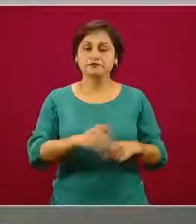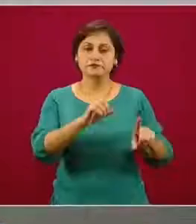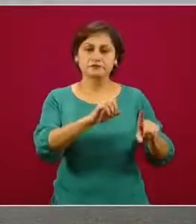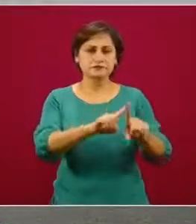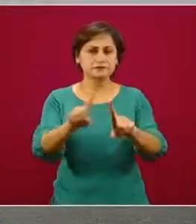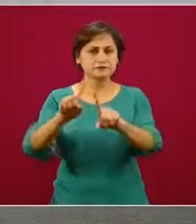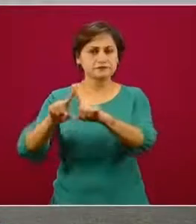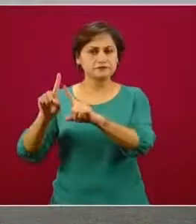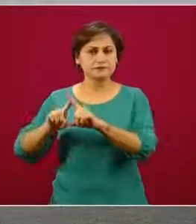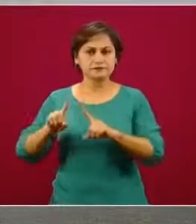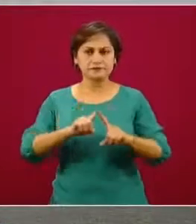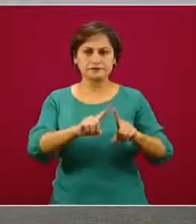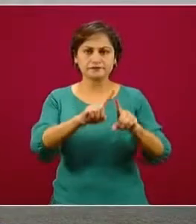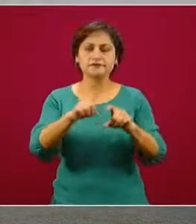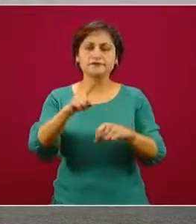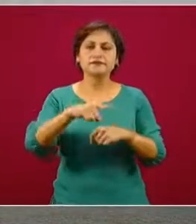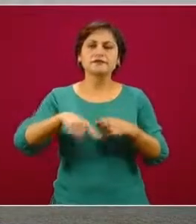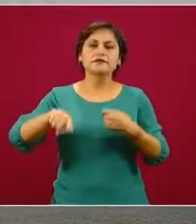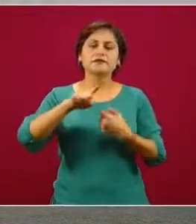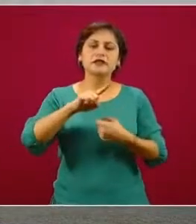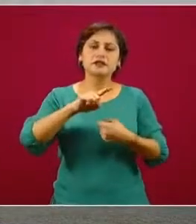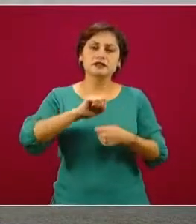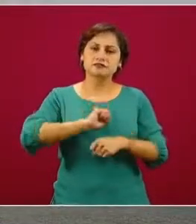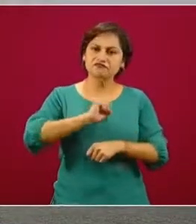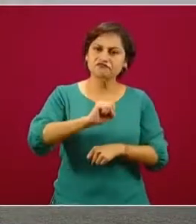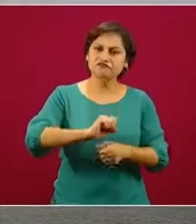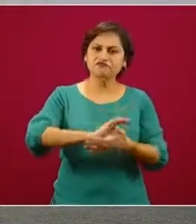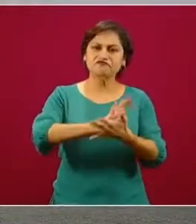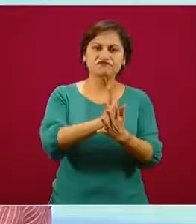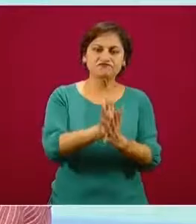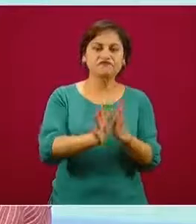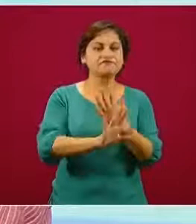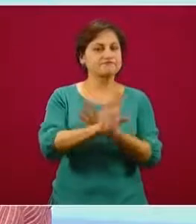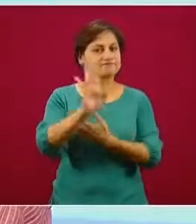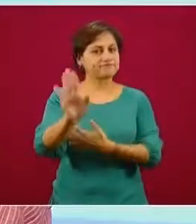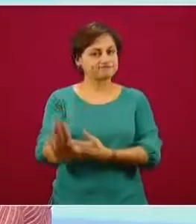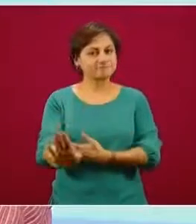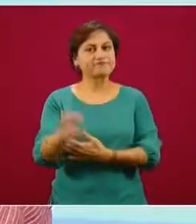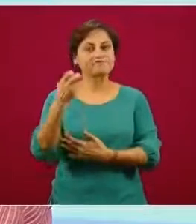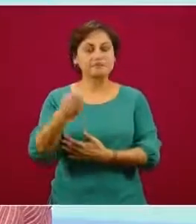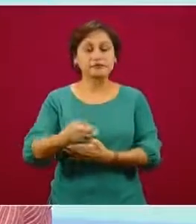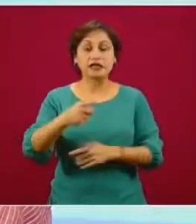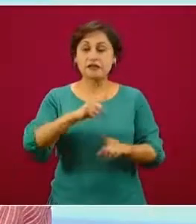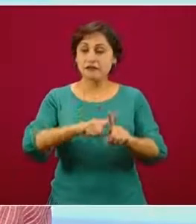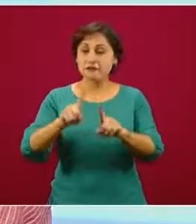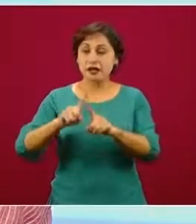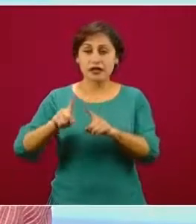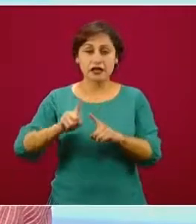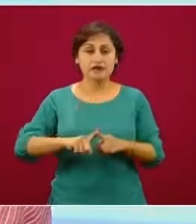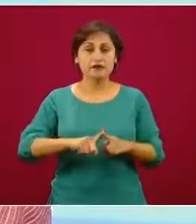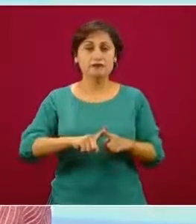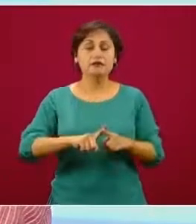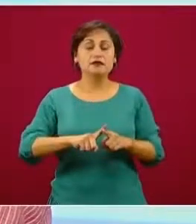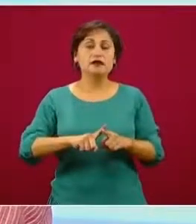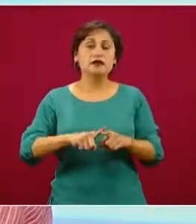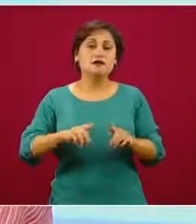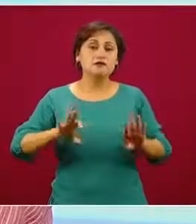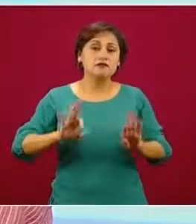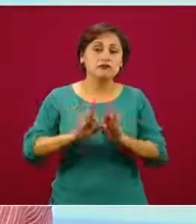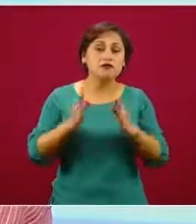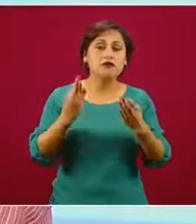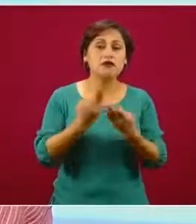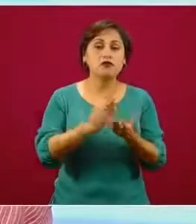distintas sexualidades no normativas en México, y que nos parece importantísimo que este día no